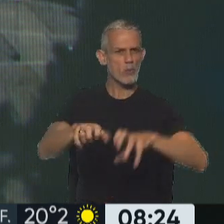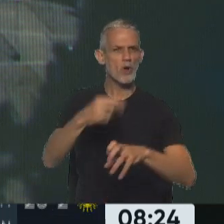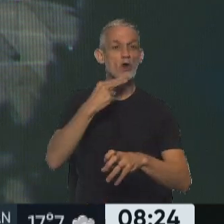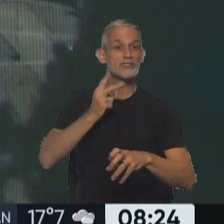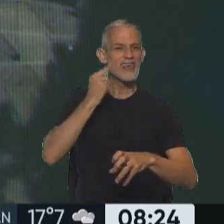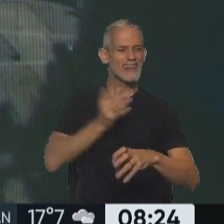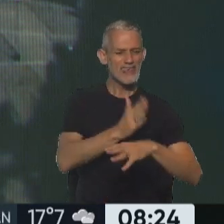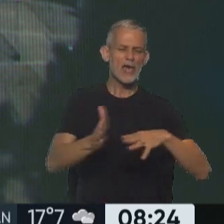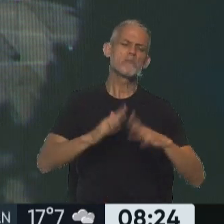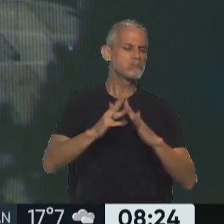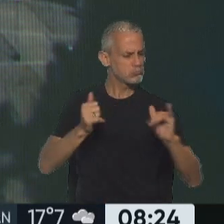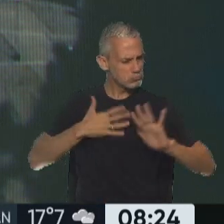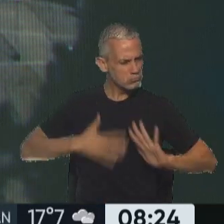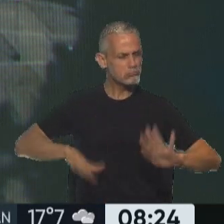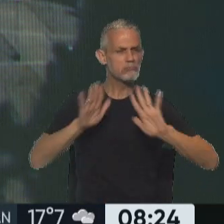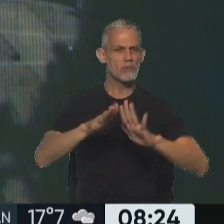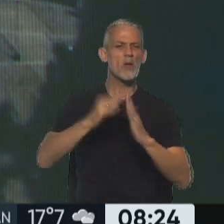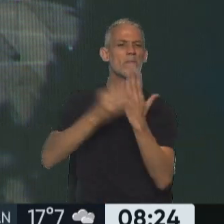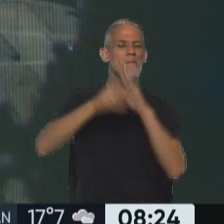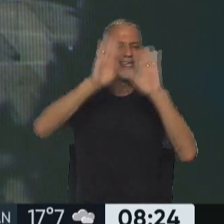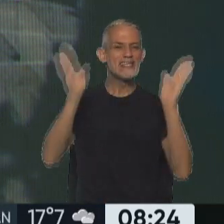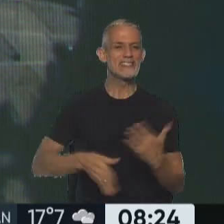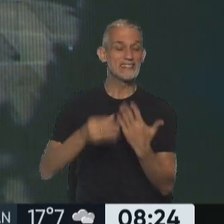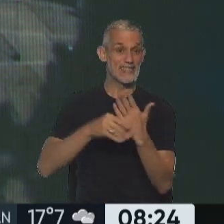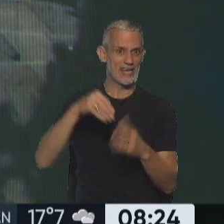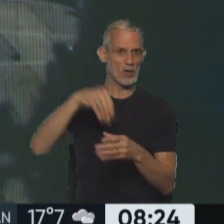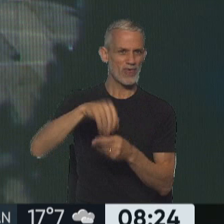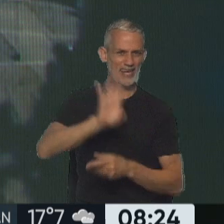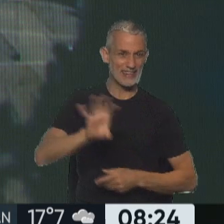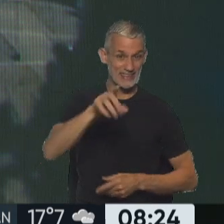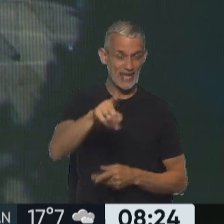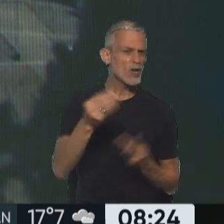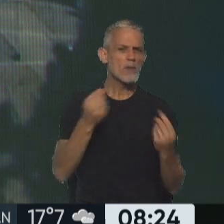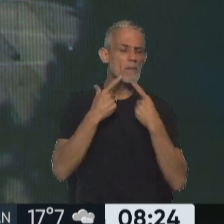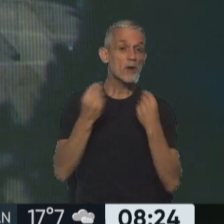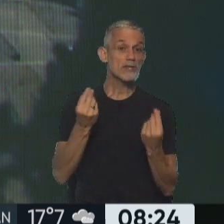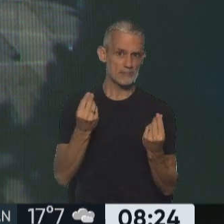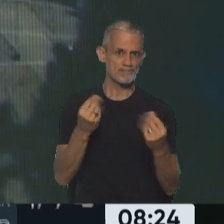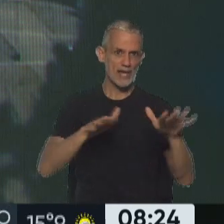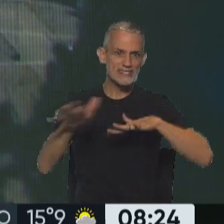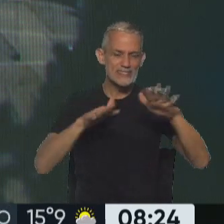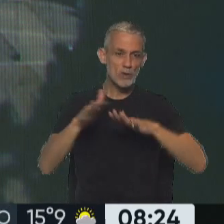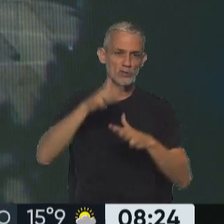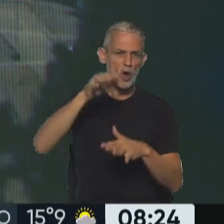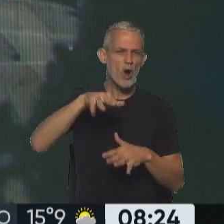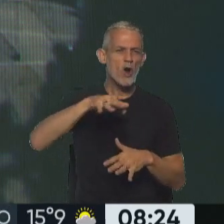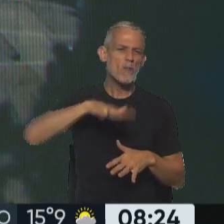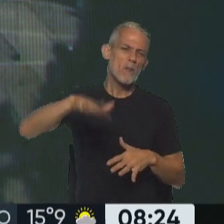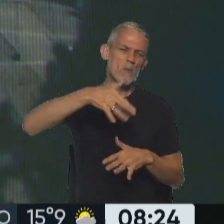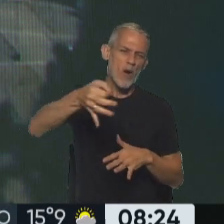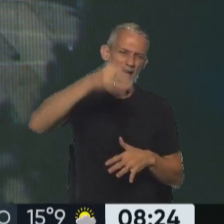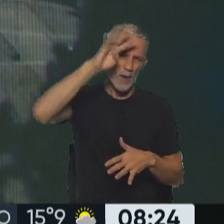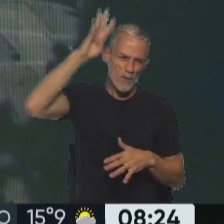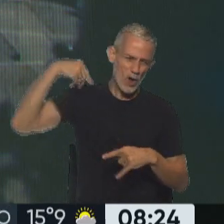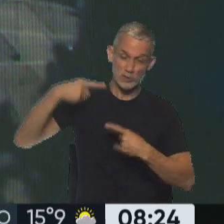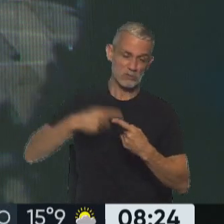11 días de forma pacífica el Ministerio del interior para protestar por la situación de sus pueblos originarios permanentemente